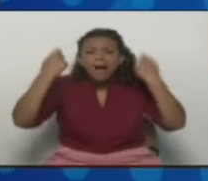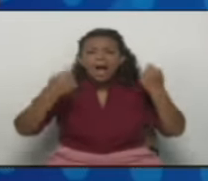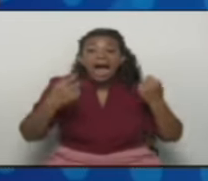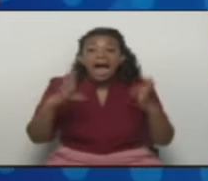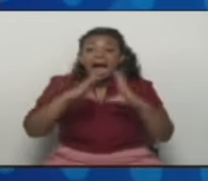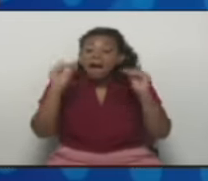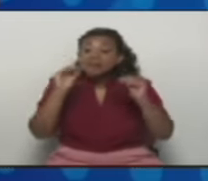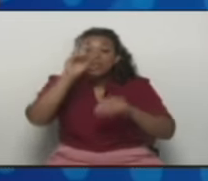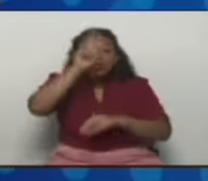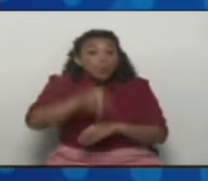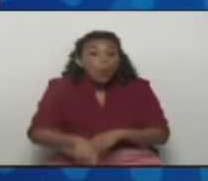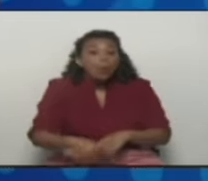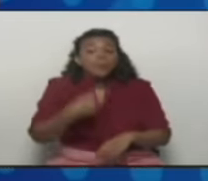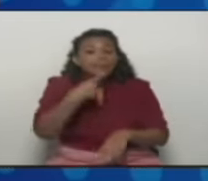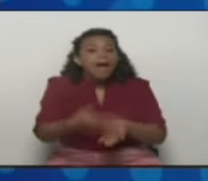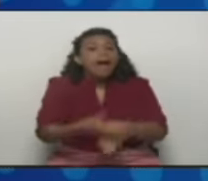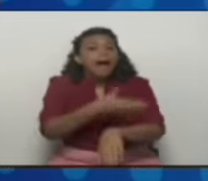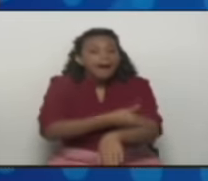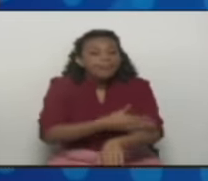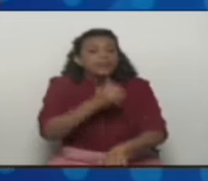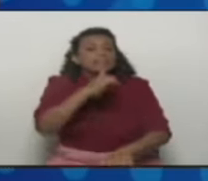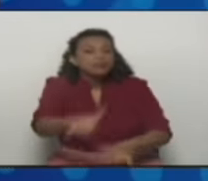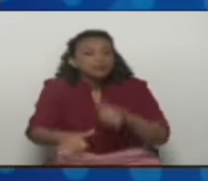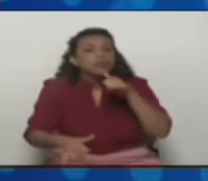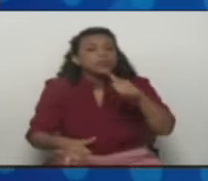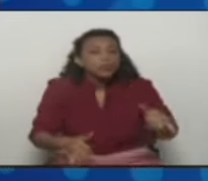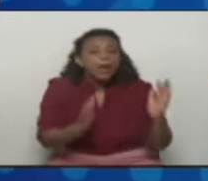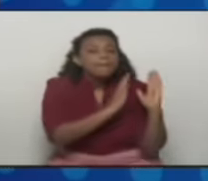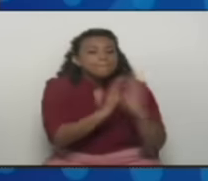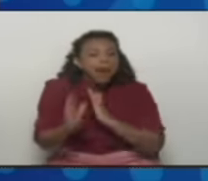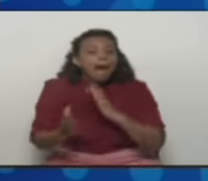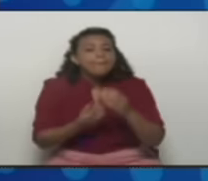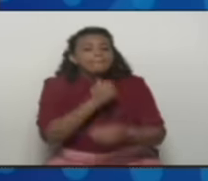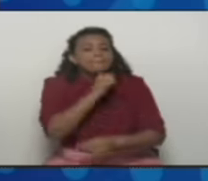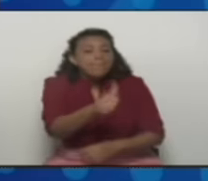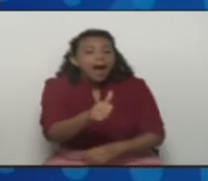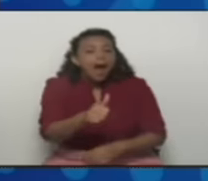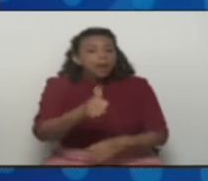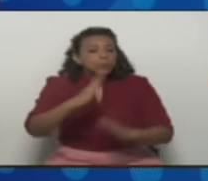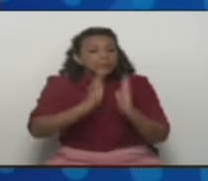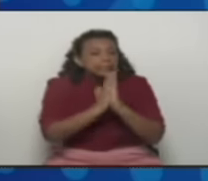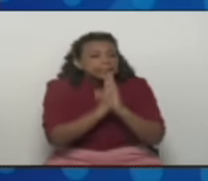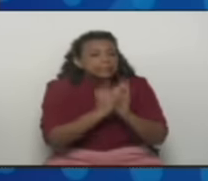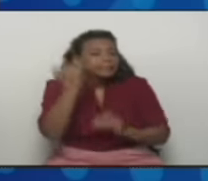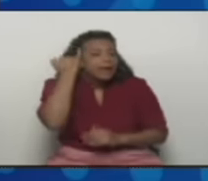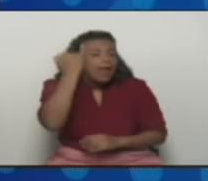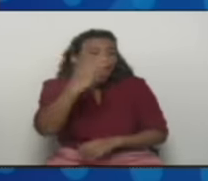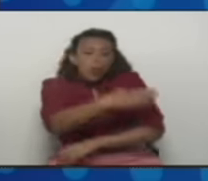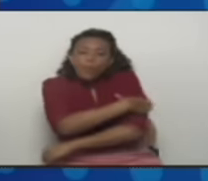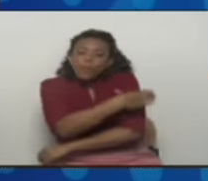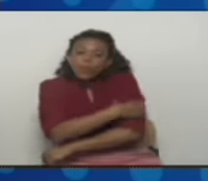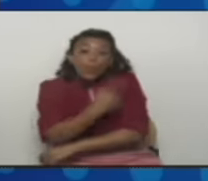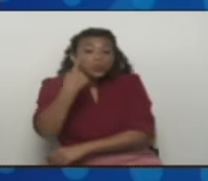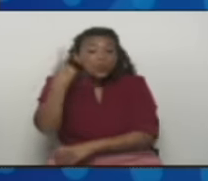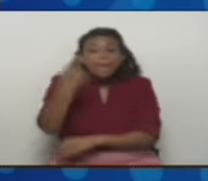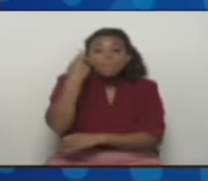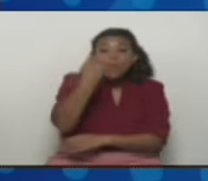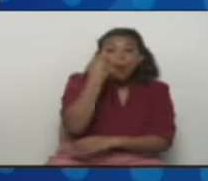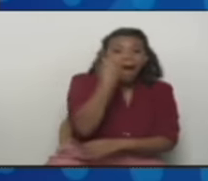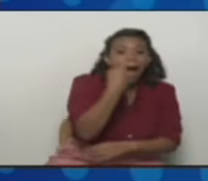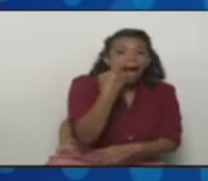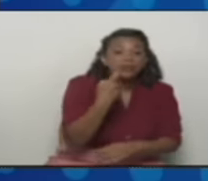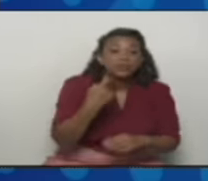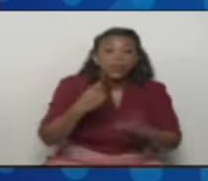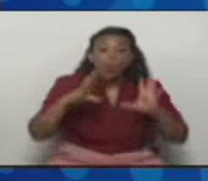todos adelanté denuncias de lo que era el plan. Sobre todo en las últimas semanas, ellos estuvieron buscando un gran